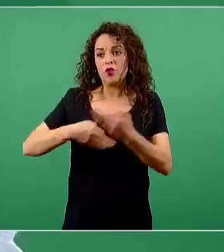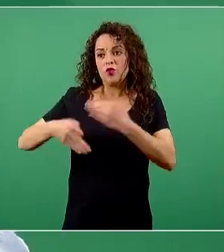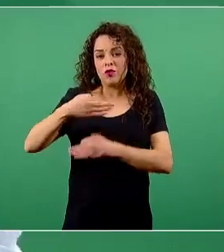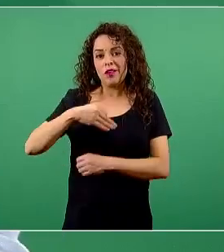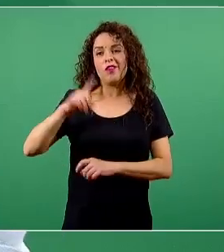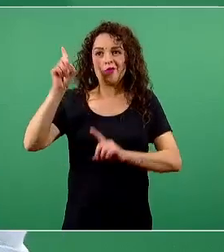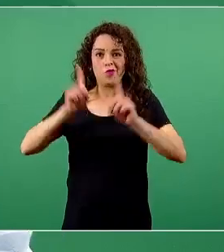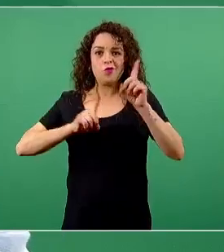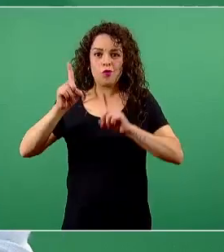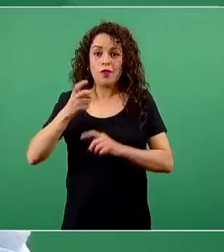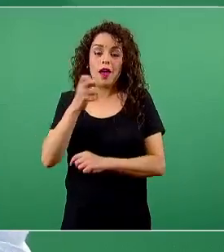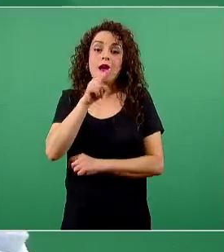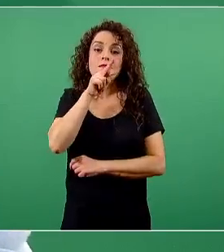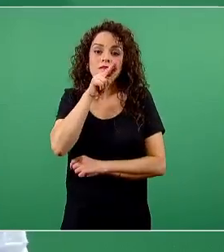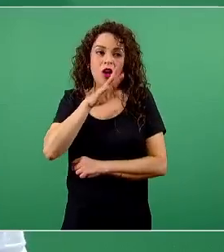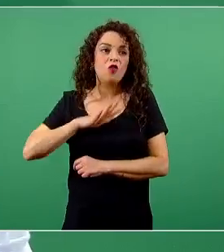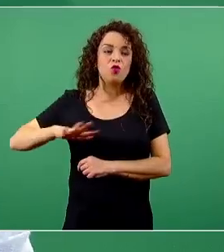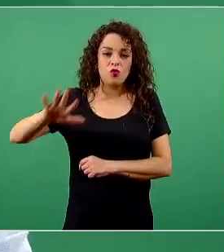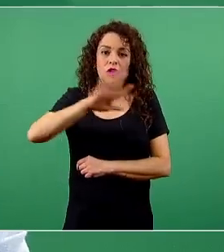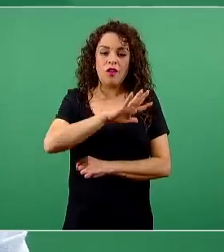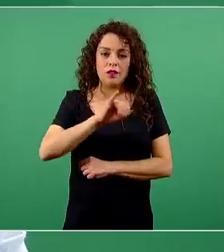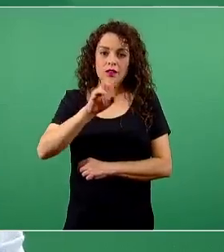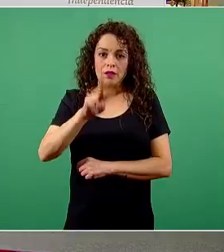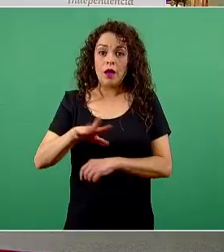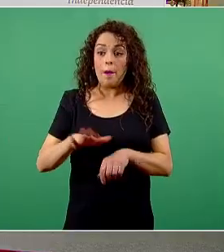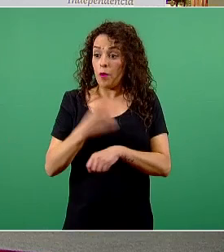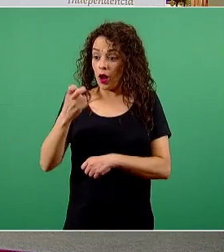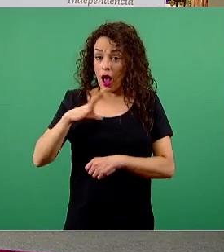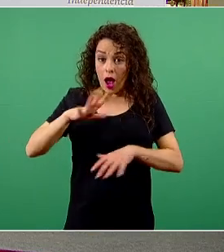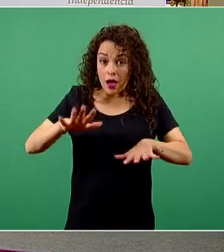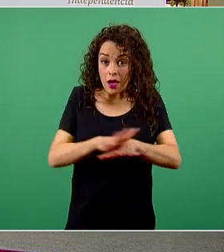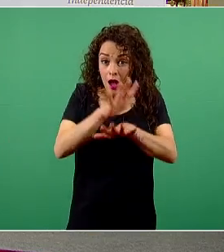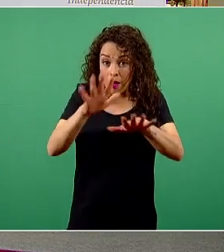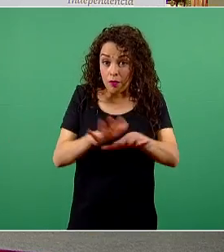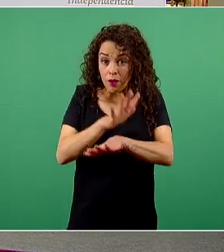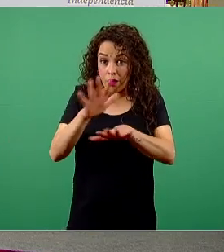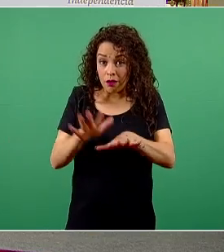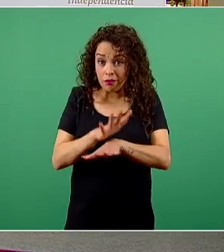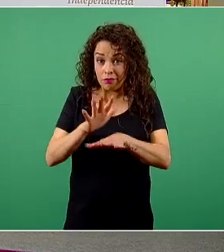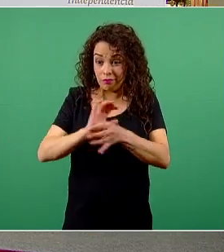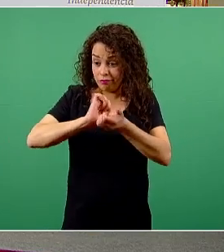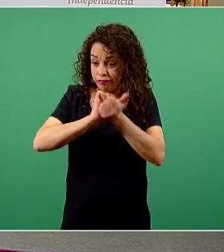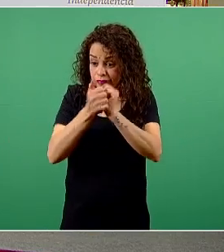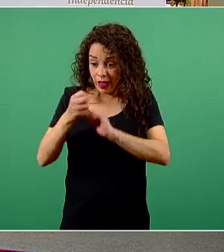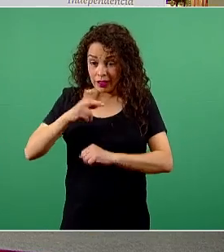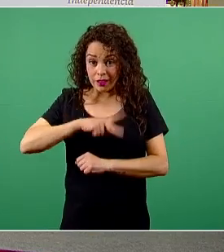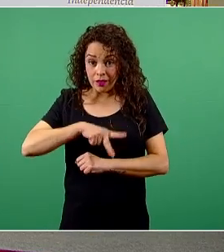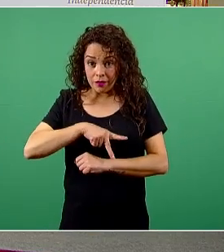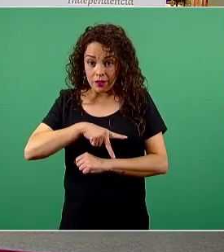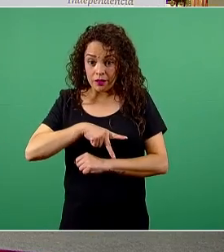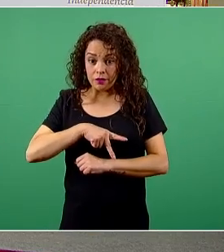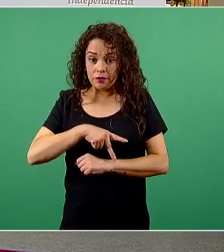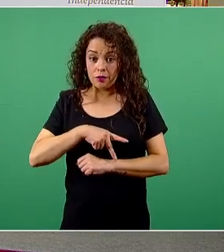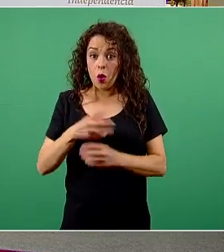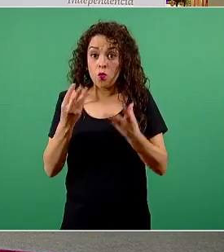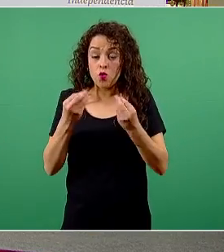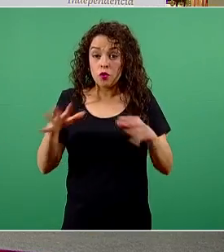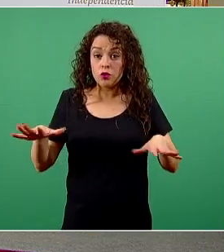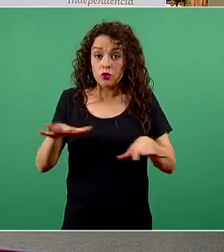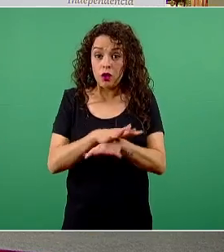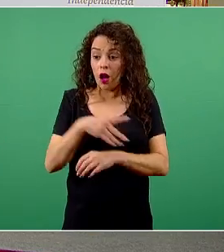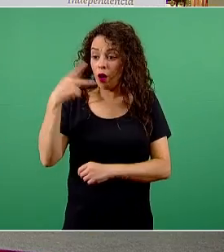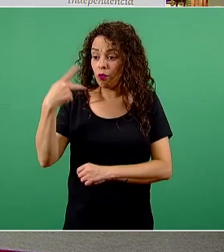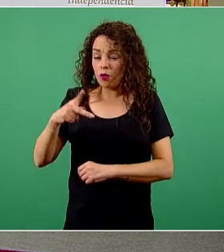conforme va variando, conforme ocurren estas mutaciones, no cambie tanto la composición química